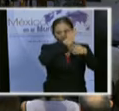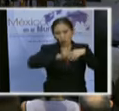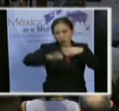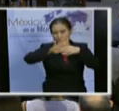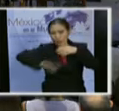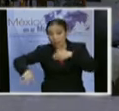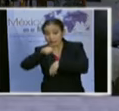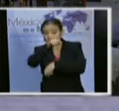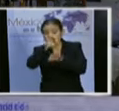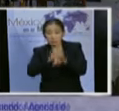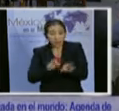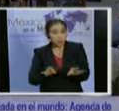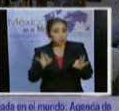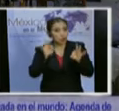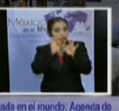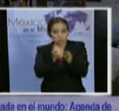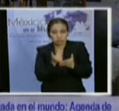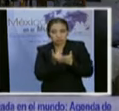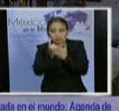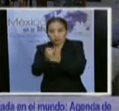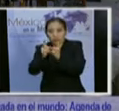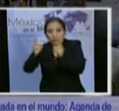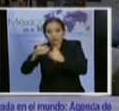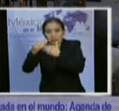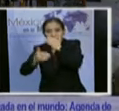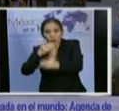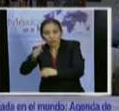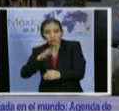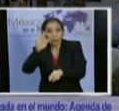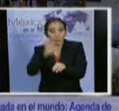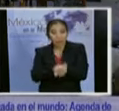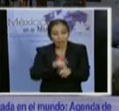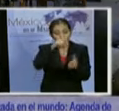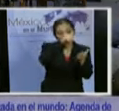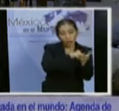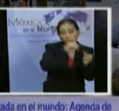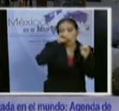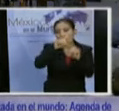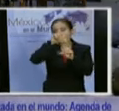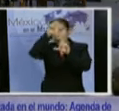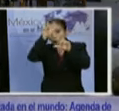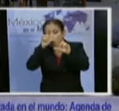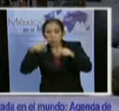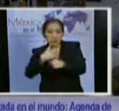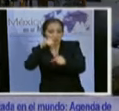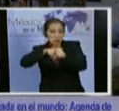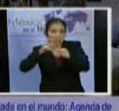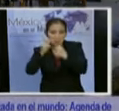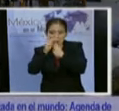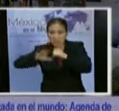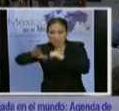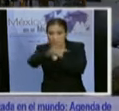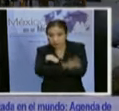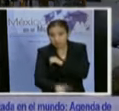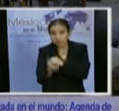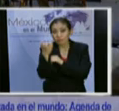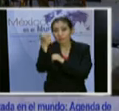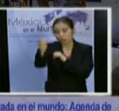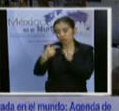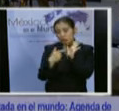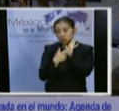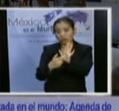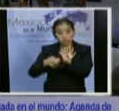que son el principal instrumento del desarrollo, particularmente en lo local o en lo nacional, por decirlo de otra manera. Es ahí donde se